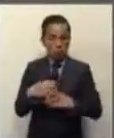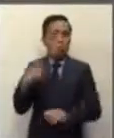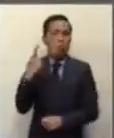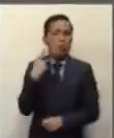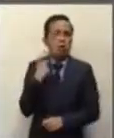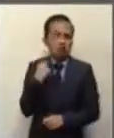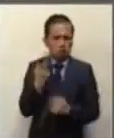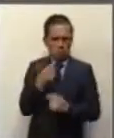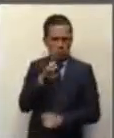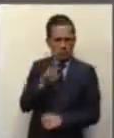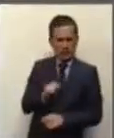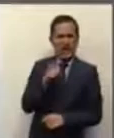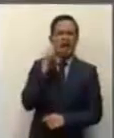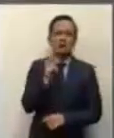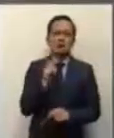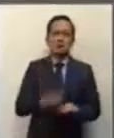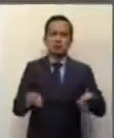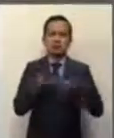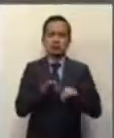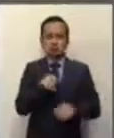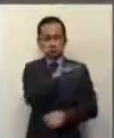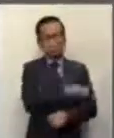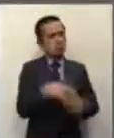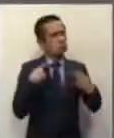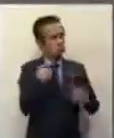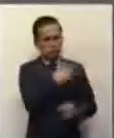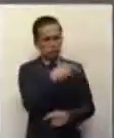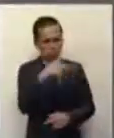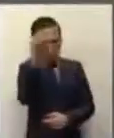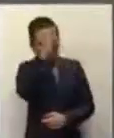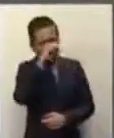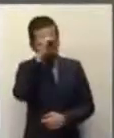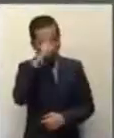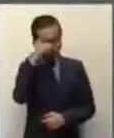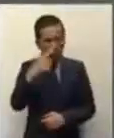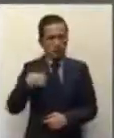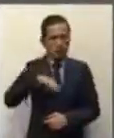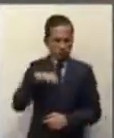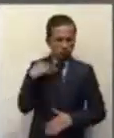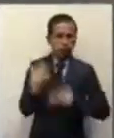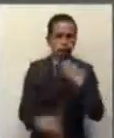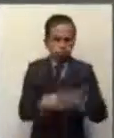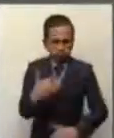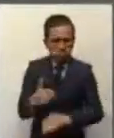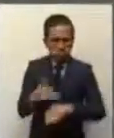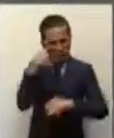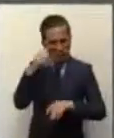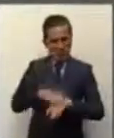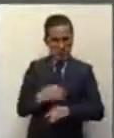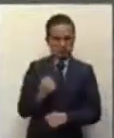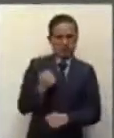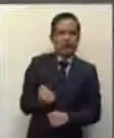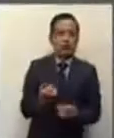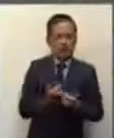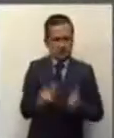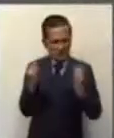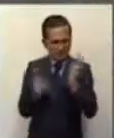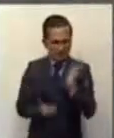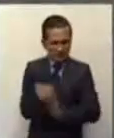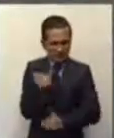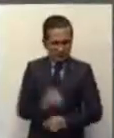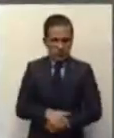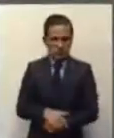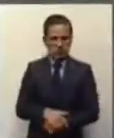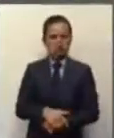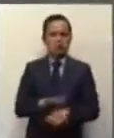actuar. Conocer lo que quiere fortalece el desarrollo de nuestra raquítica democracia. Por lo anteriormente expuesto, exhorto a